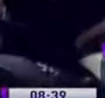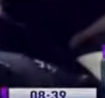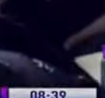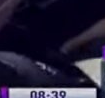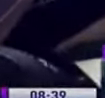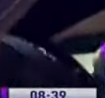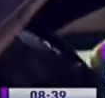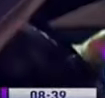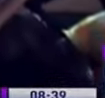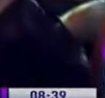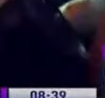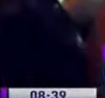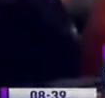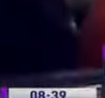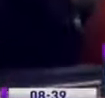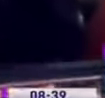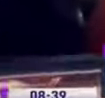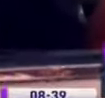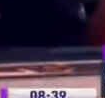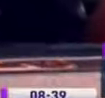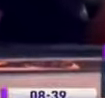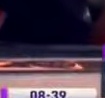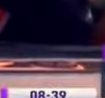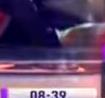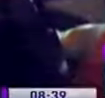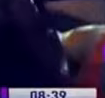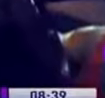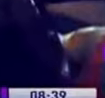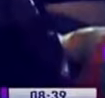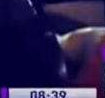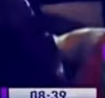Casadito será. ¿Ah? Lamentablemente perdí el sentido de mi vida.